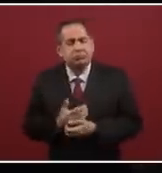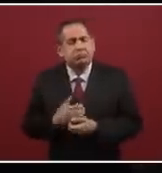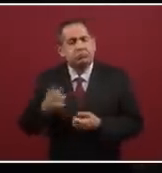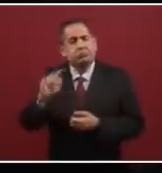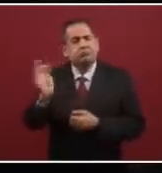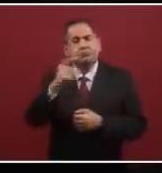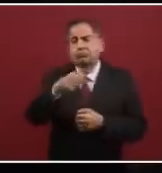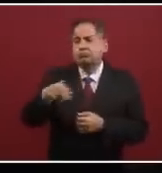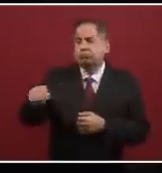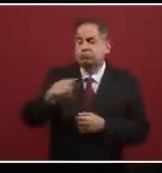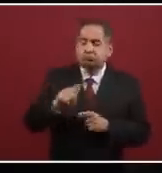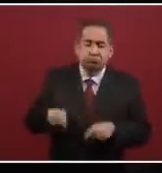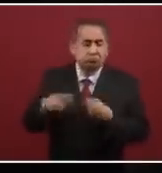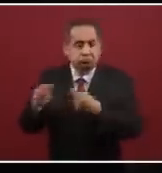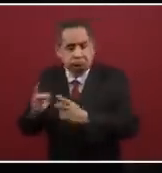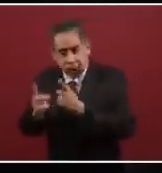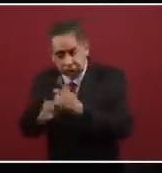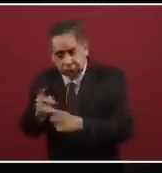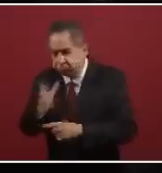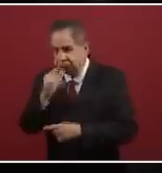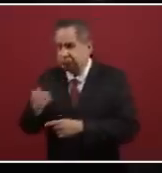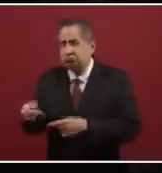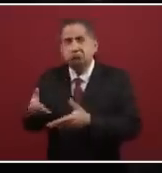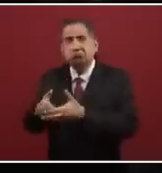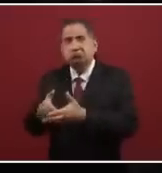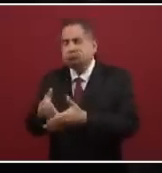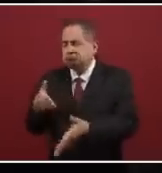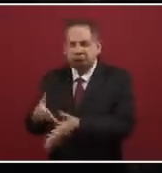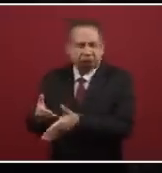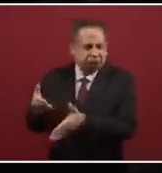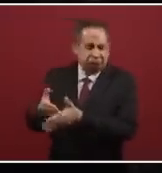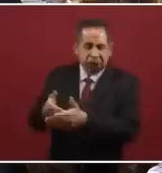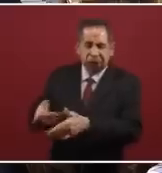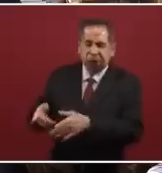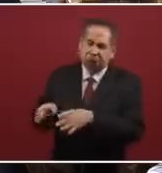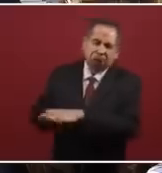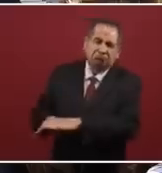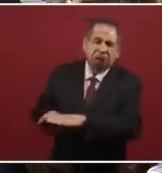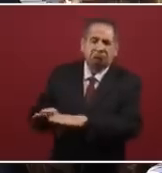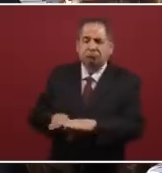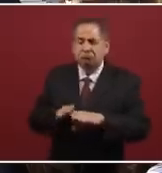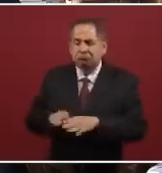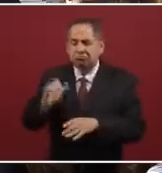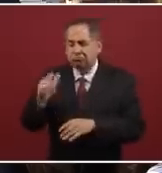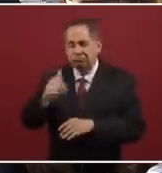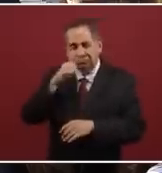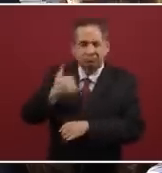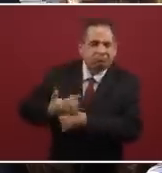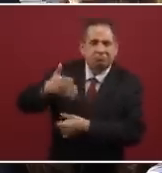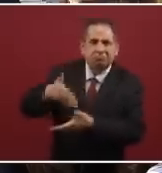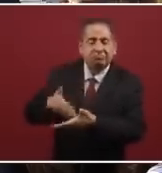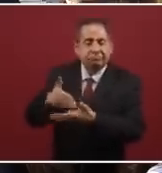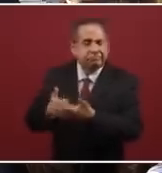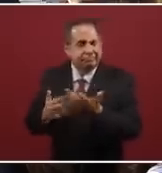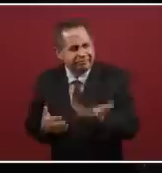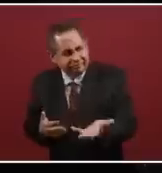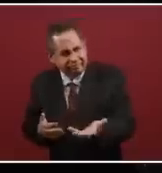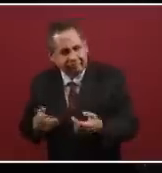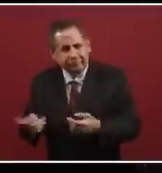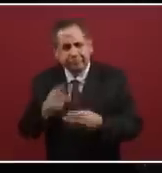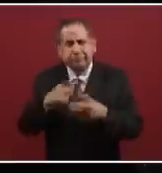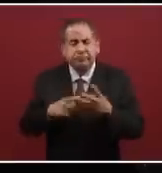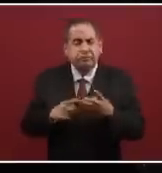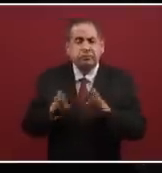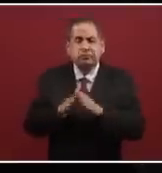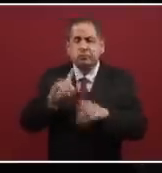provocan que los deportistas no puedan llegar a las competencias porque ellos son algo ahí que está siempre estorbando. Entonces, mis preguntas son esas.